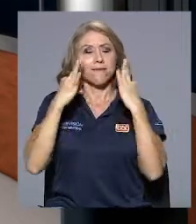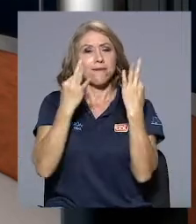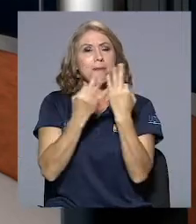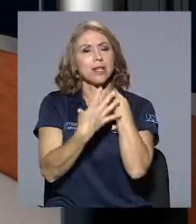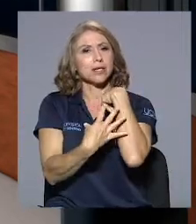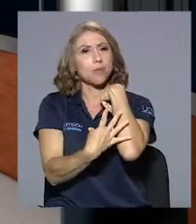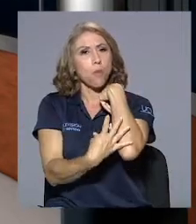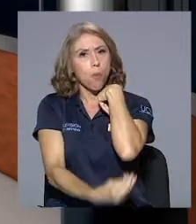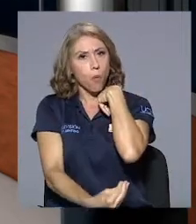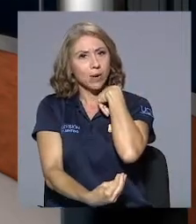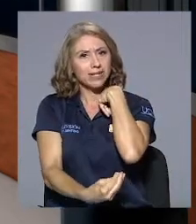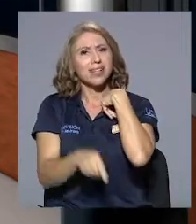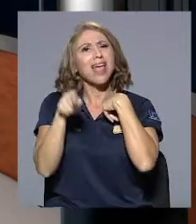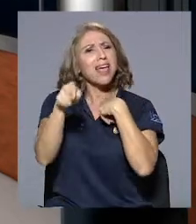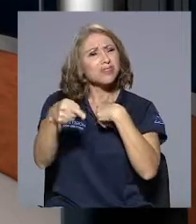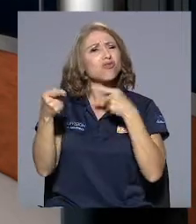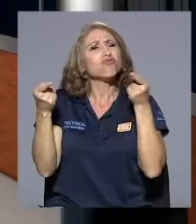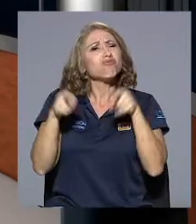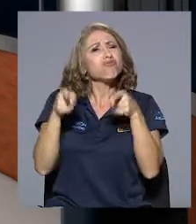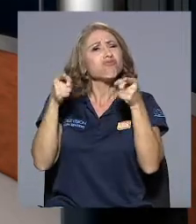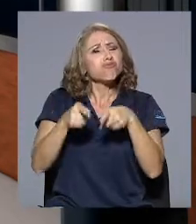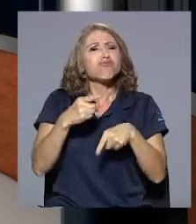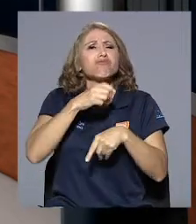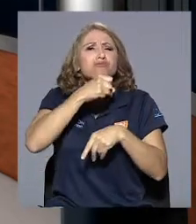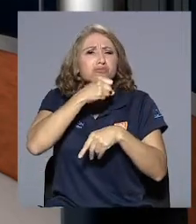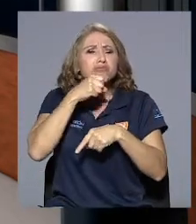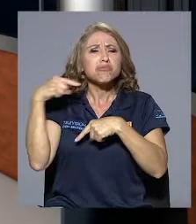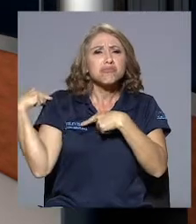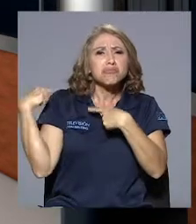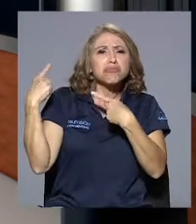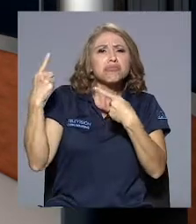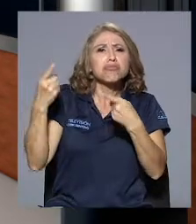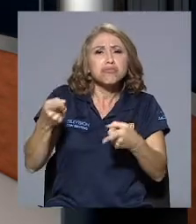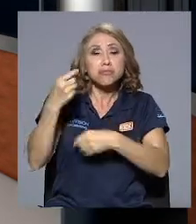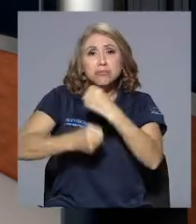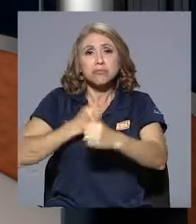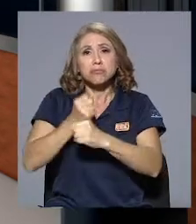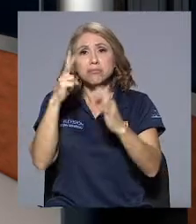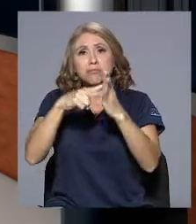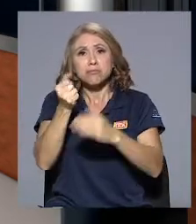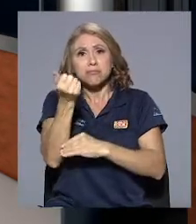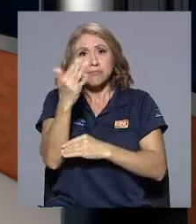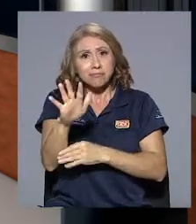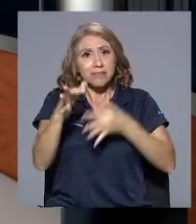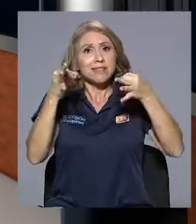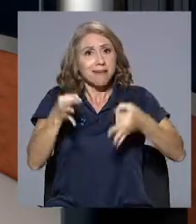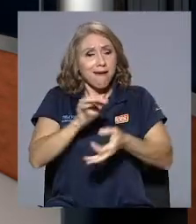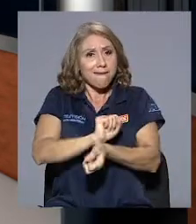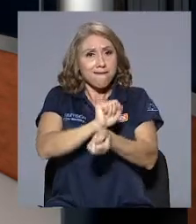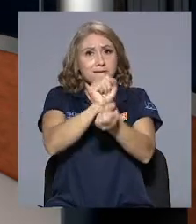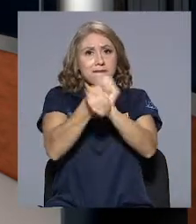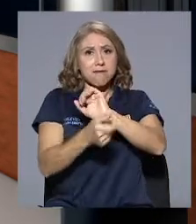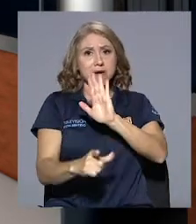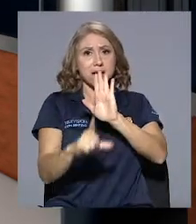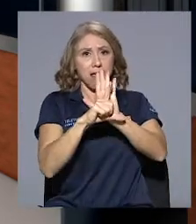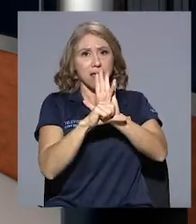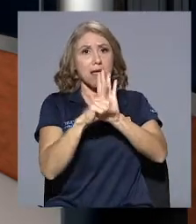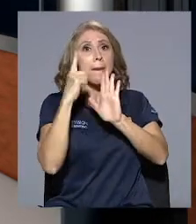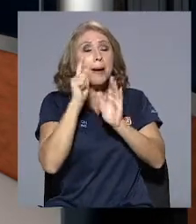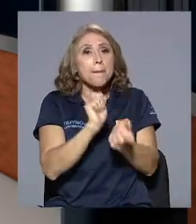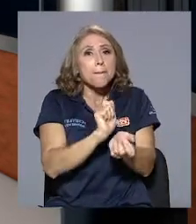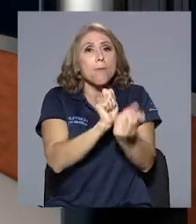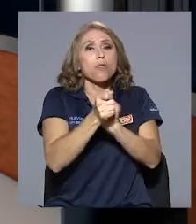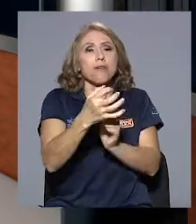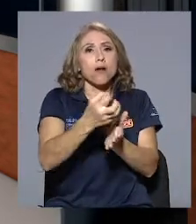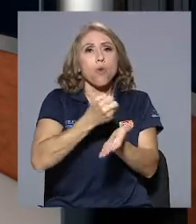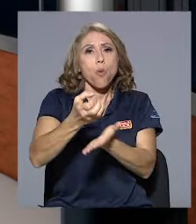del país. Este es un cuento viejo. A pesar de que en el 2015 se hizo una reforma legal para modificar la